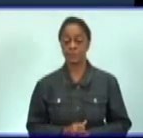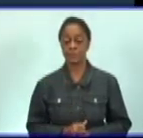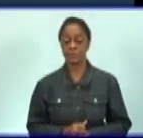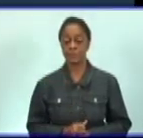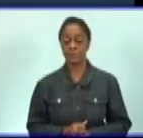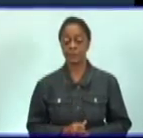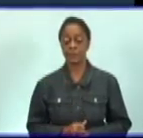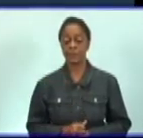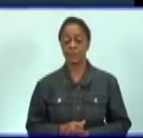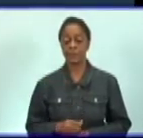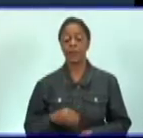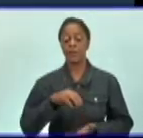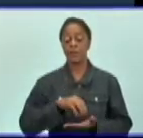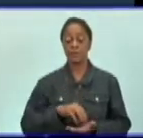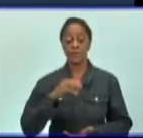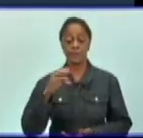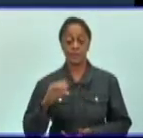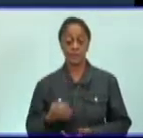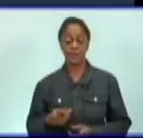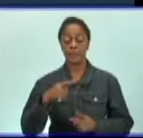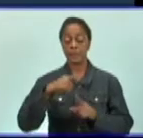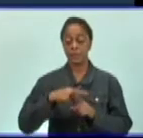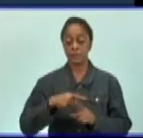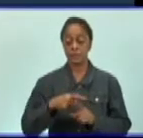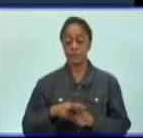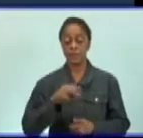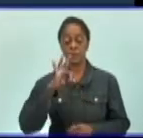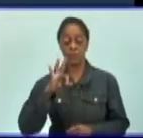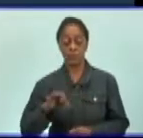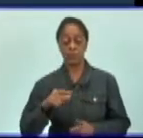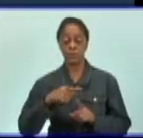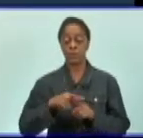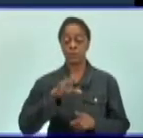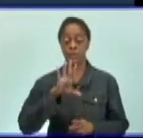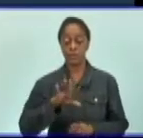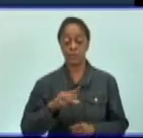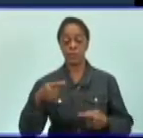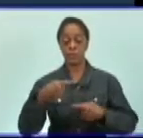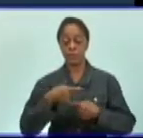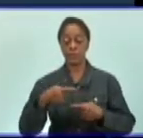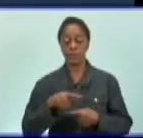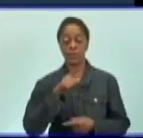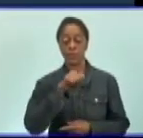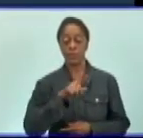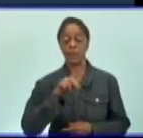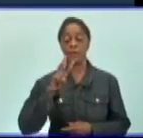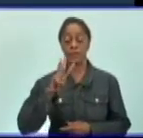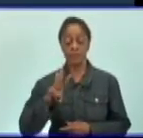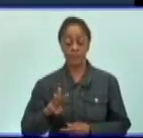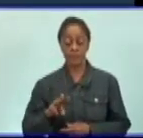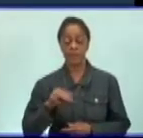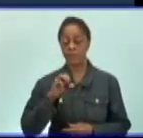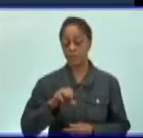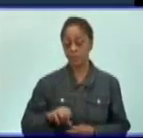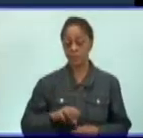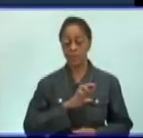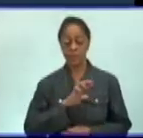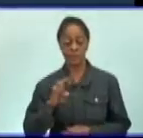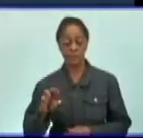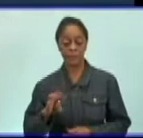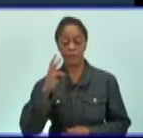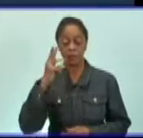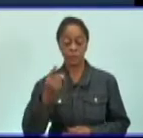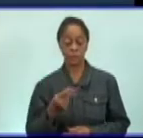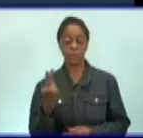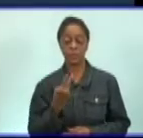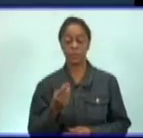En el lugar de la centena adicionamos 8 más 5, que es igual a 13, y también obtenemos un número de dos